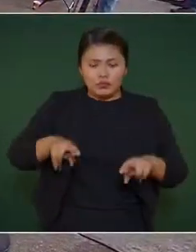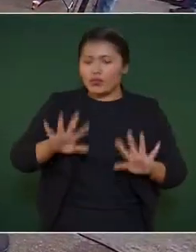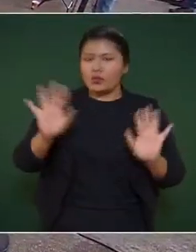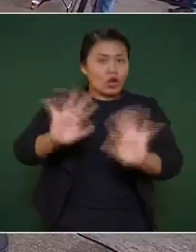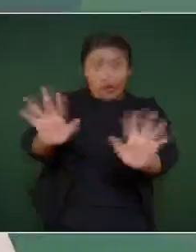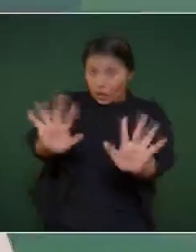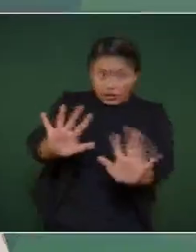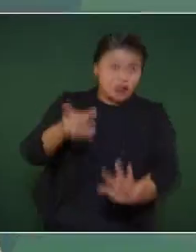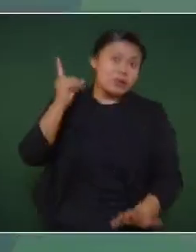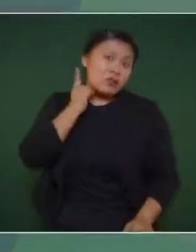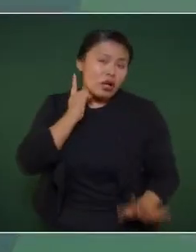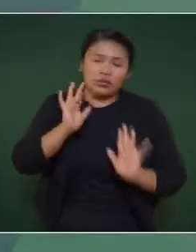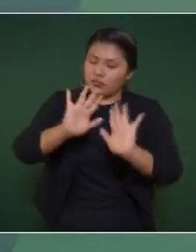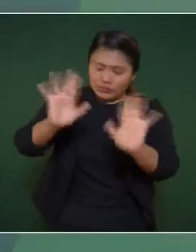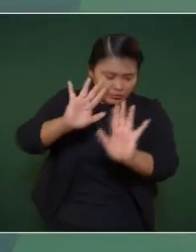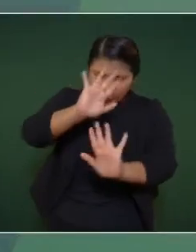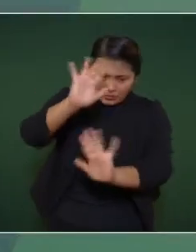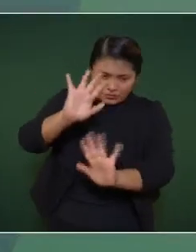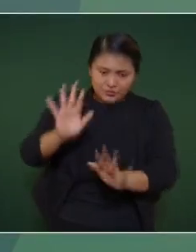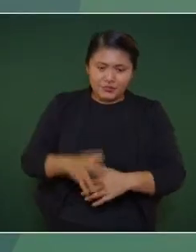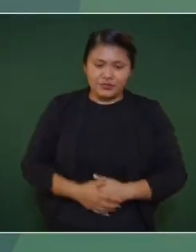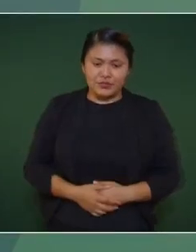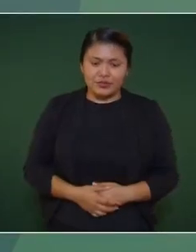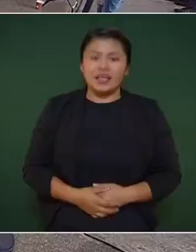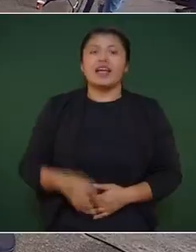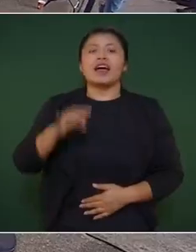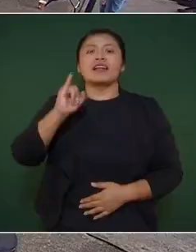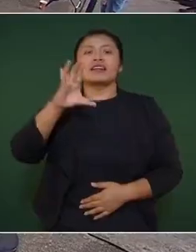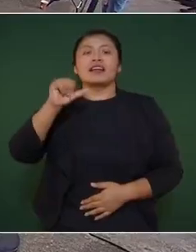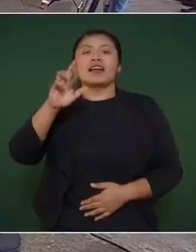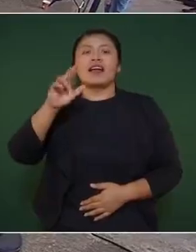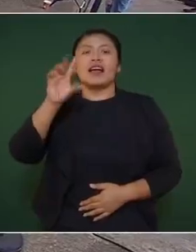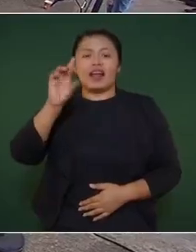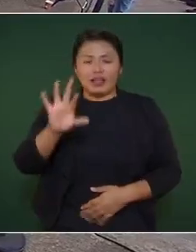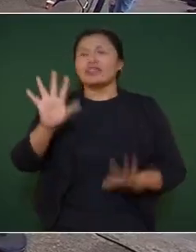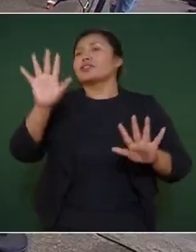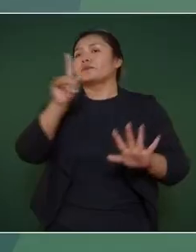no. A nombre de Ricardo Ramírez Juárez.